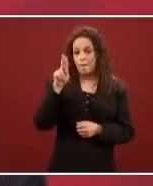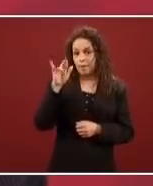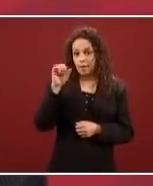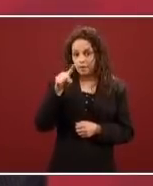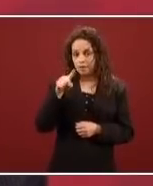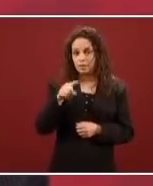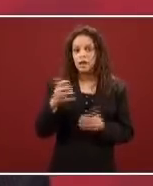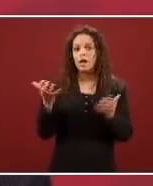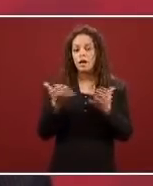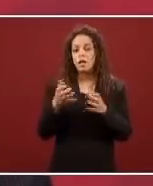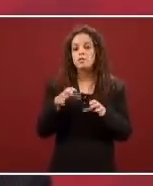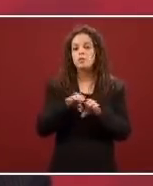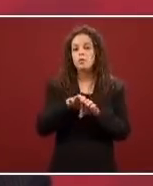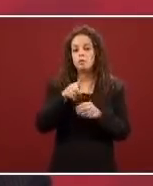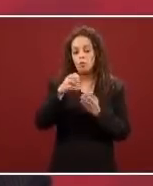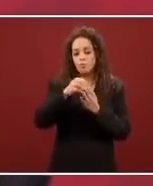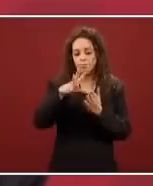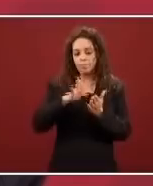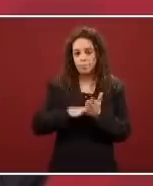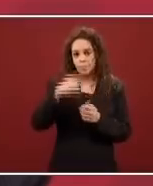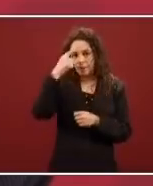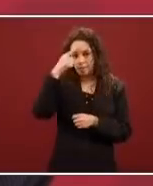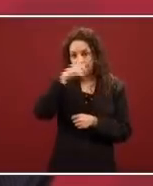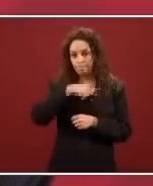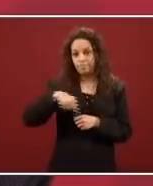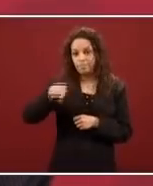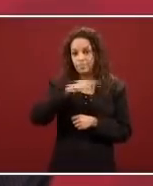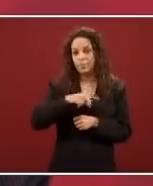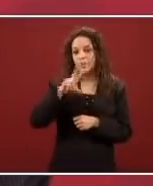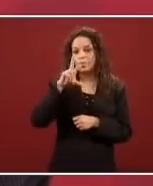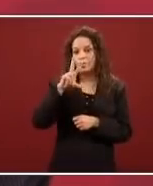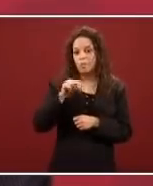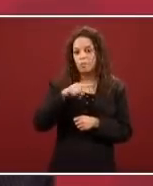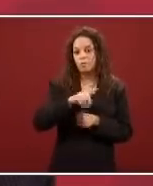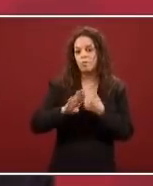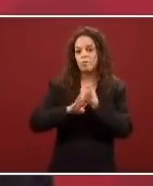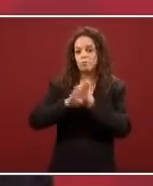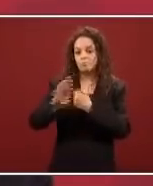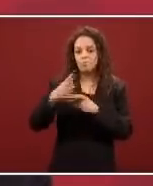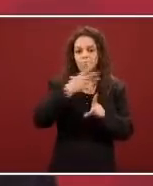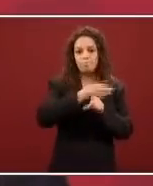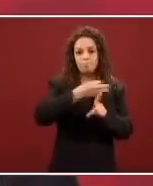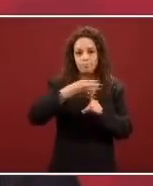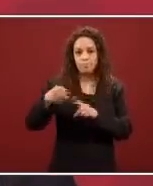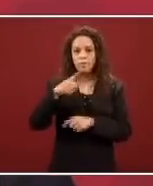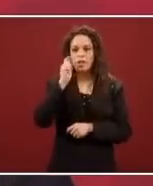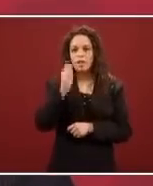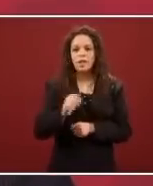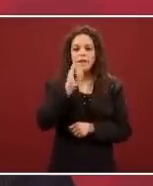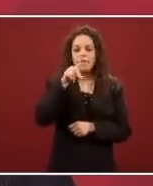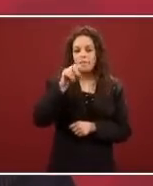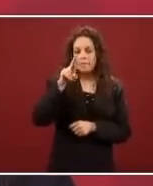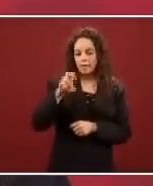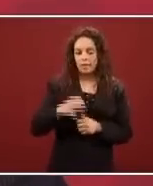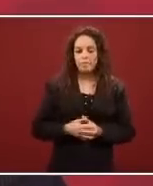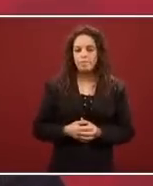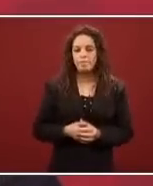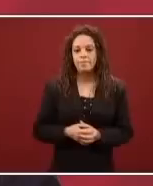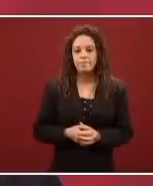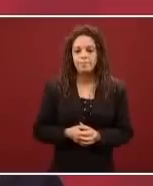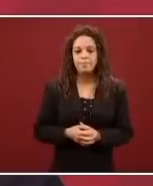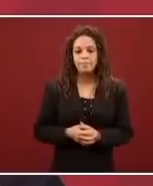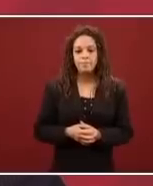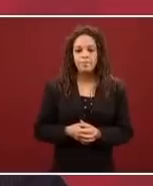un registro sanitario a las mismas, tiene que tener esta valoración por parte del INDRE, ¿no? En el sentido de que está cumpliendo con